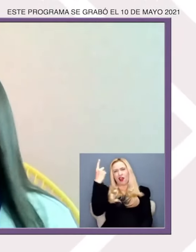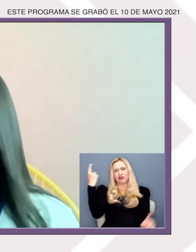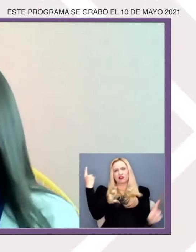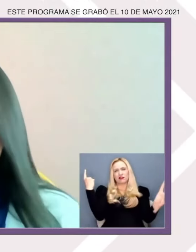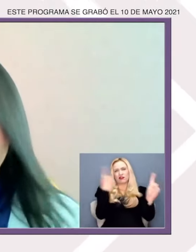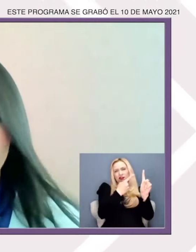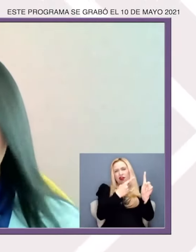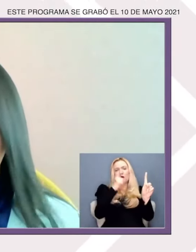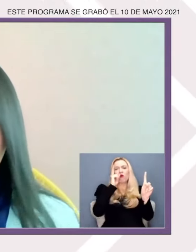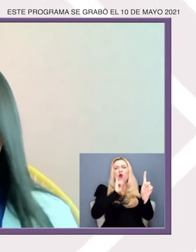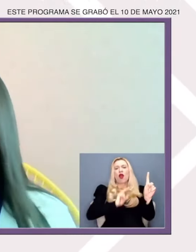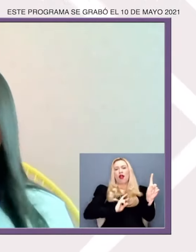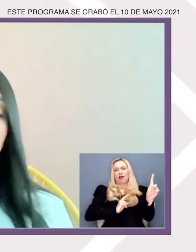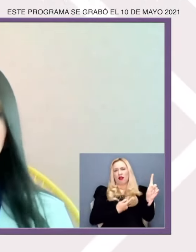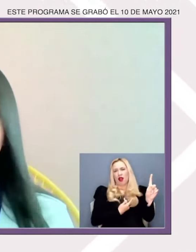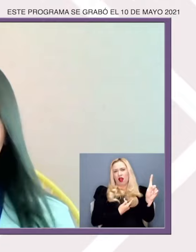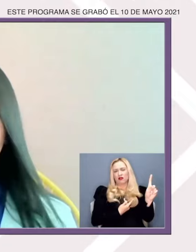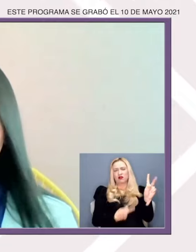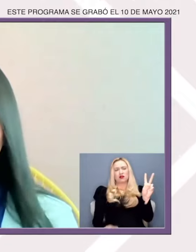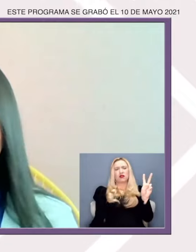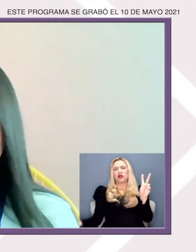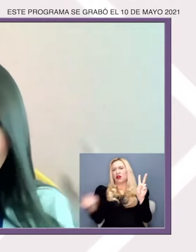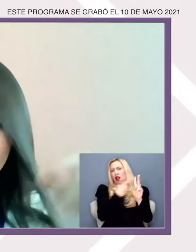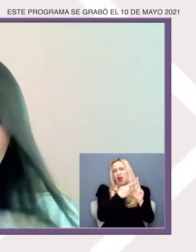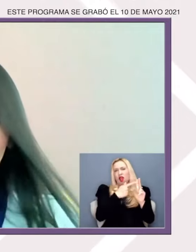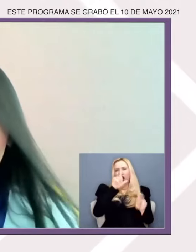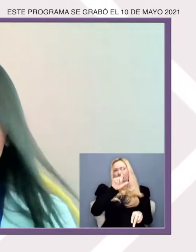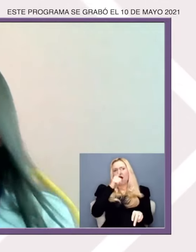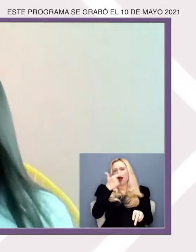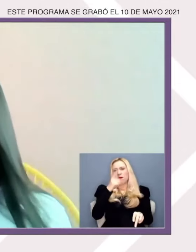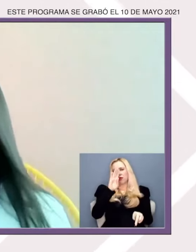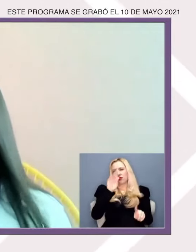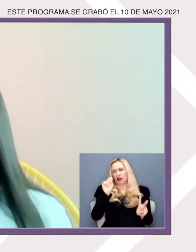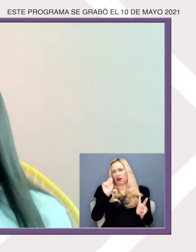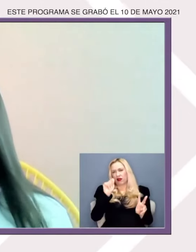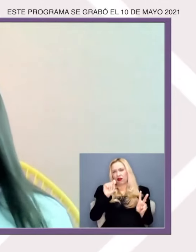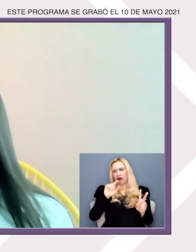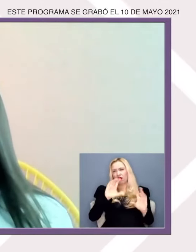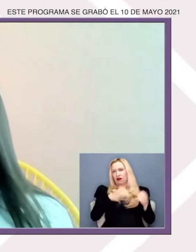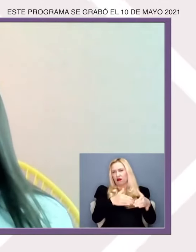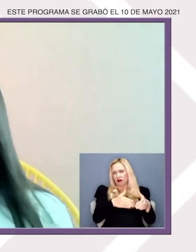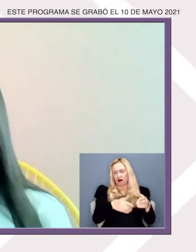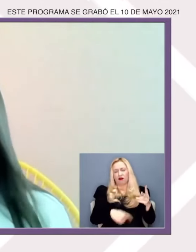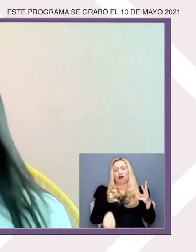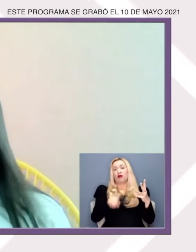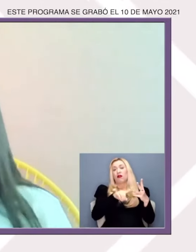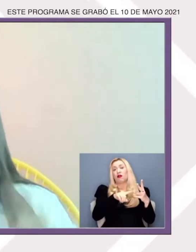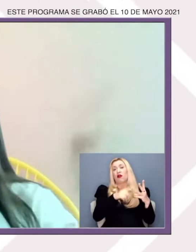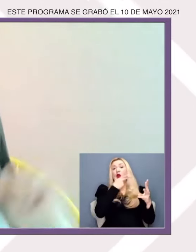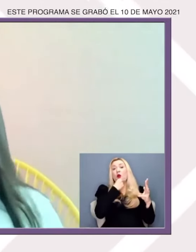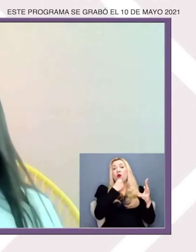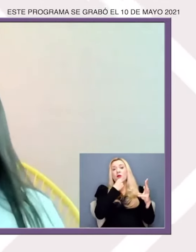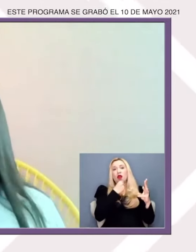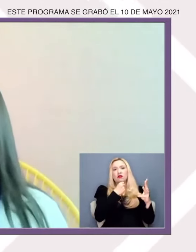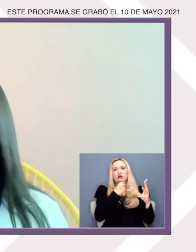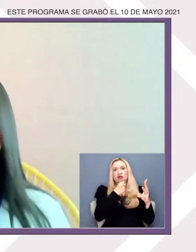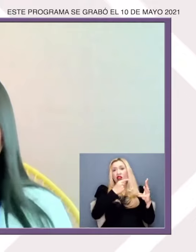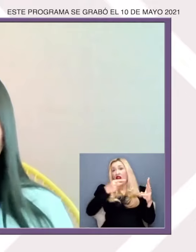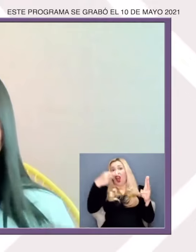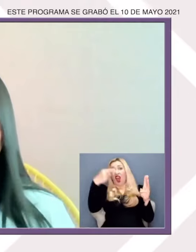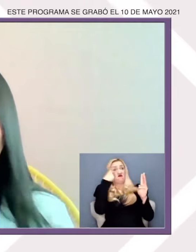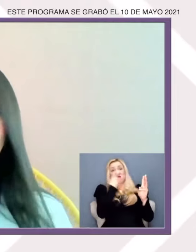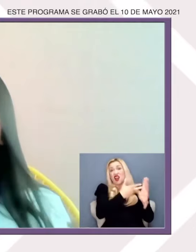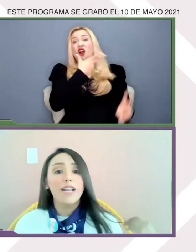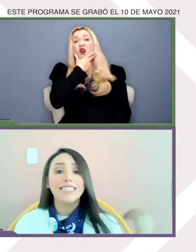es muy fácil señalar a los colectivos LGBT, incluso señalar a ciertos hombres en particular y decir, ese es el patriarcado,